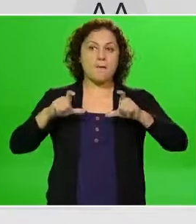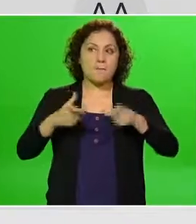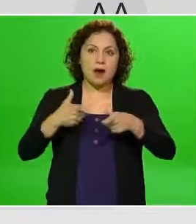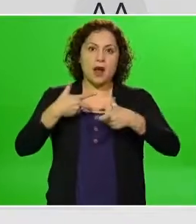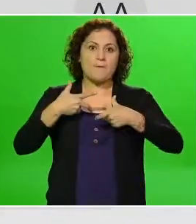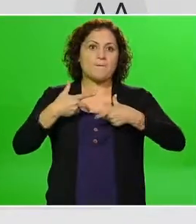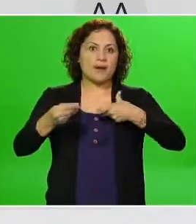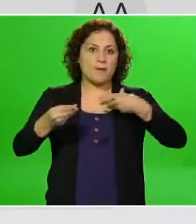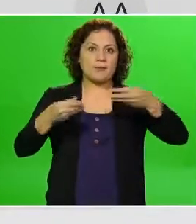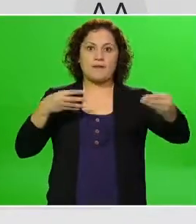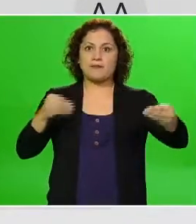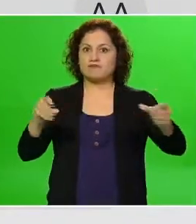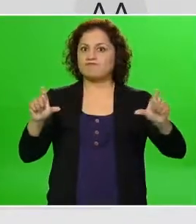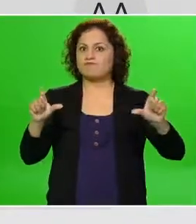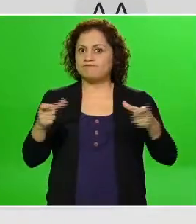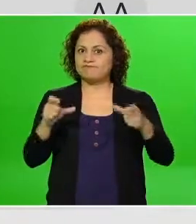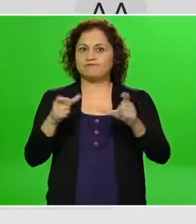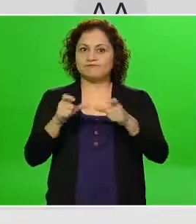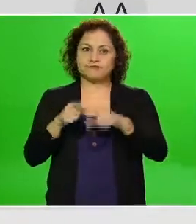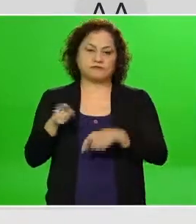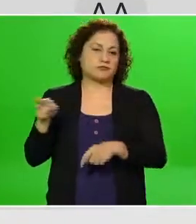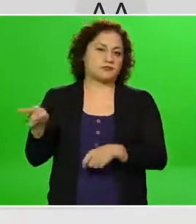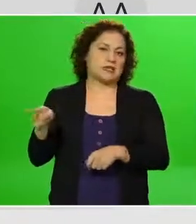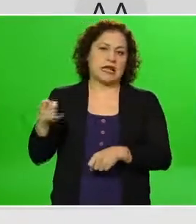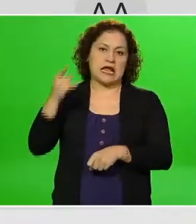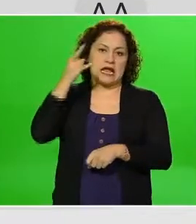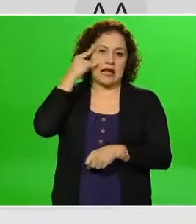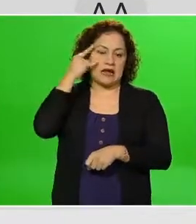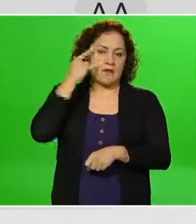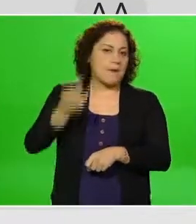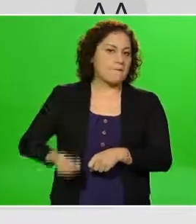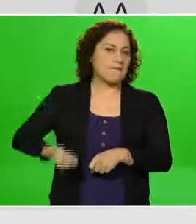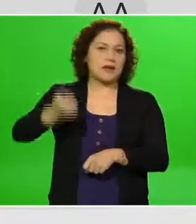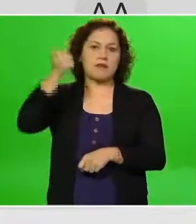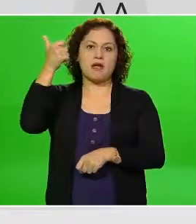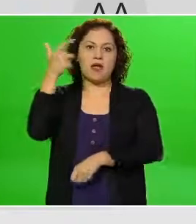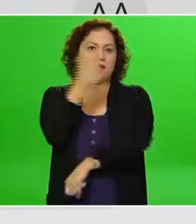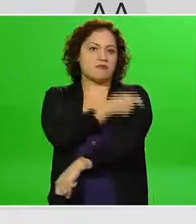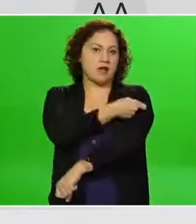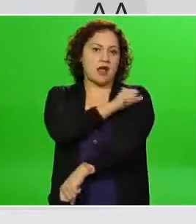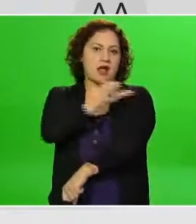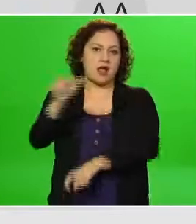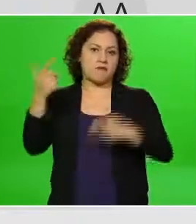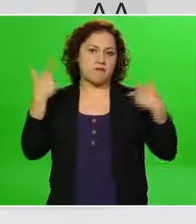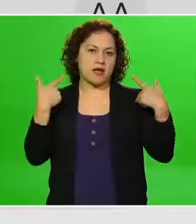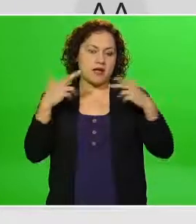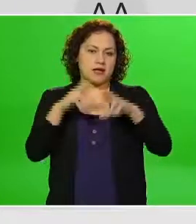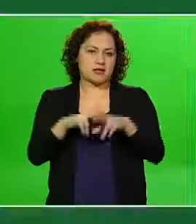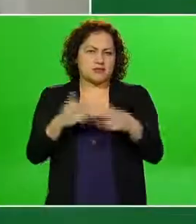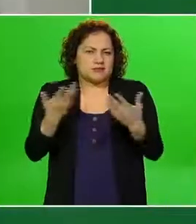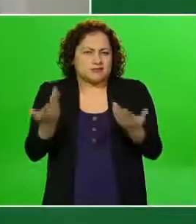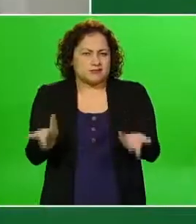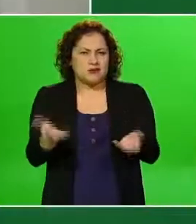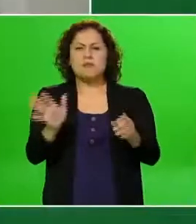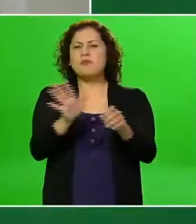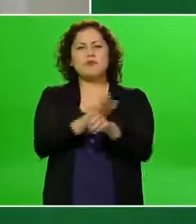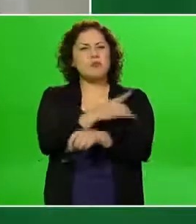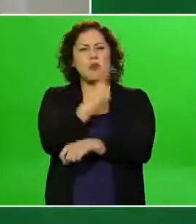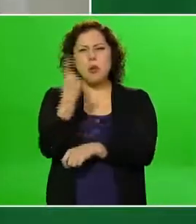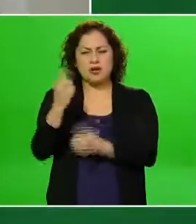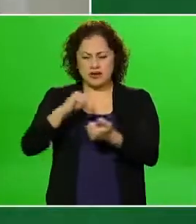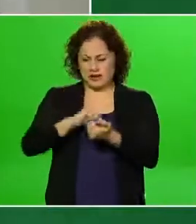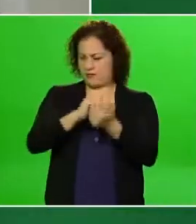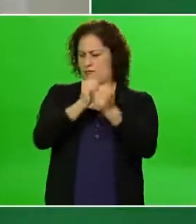fue el primer estado que vacunó a todos sus maestros? Entonces, ¿cuál es la explicación que podemos tener para